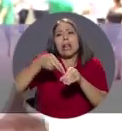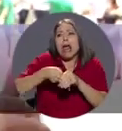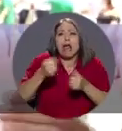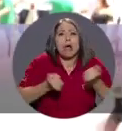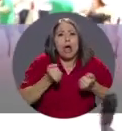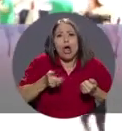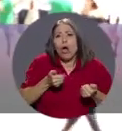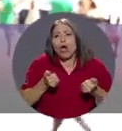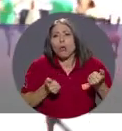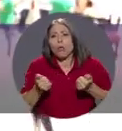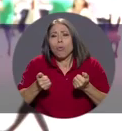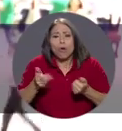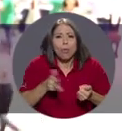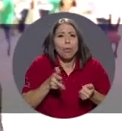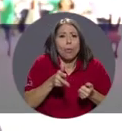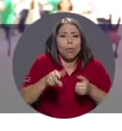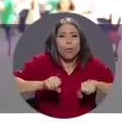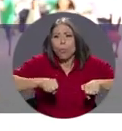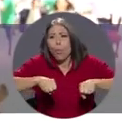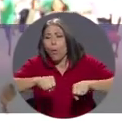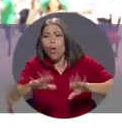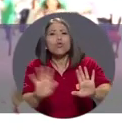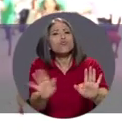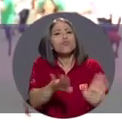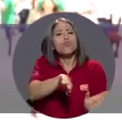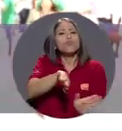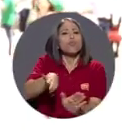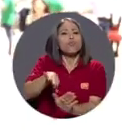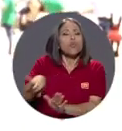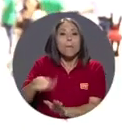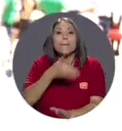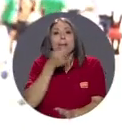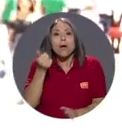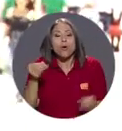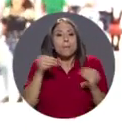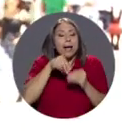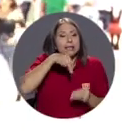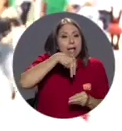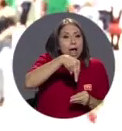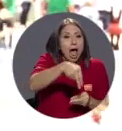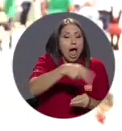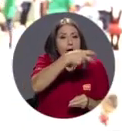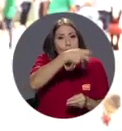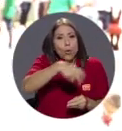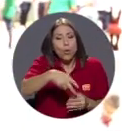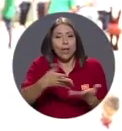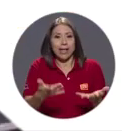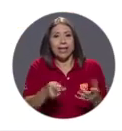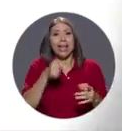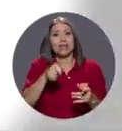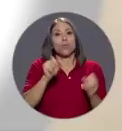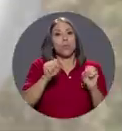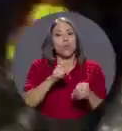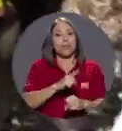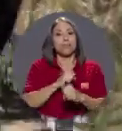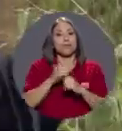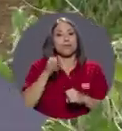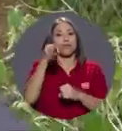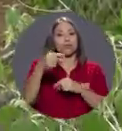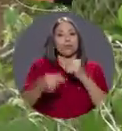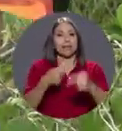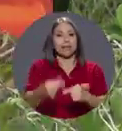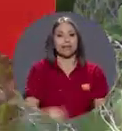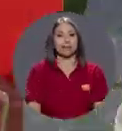hidrocarburos, y así una serie de medidas es lo que nos está garantizando esa sostenibilidad a futuras generaciones.